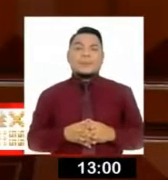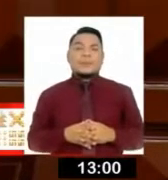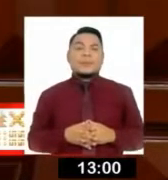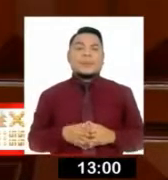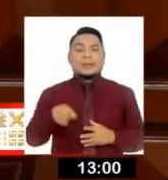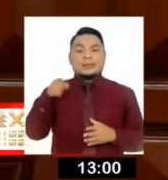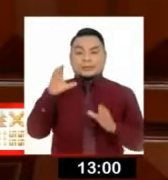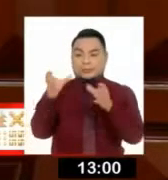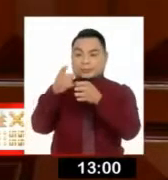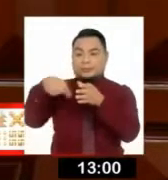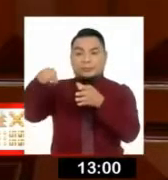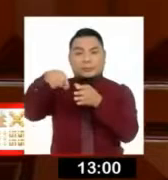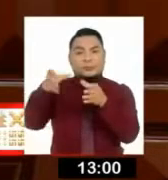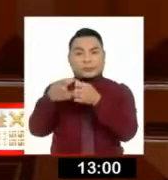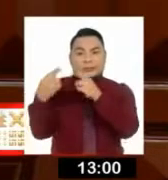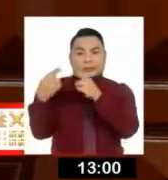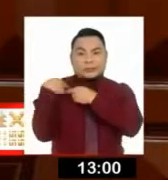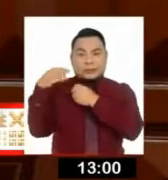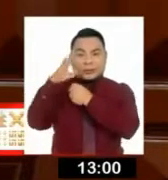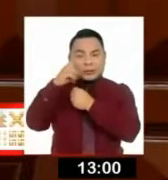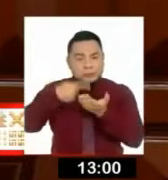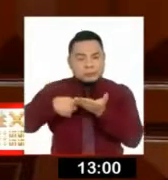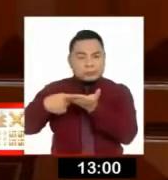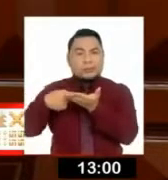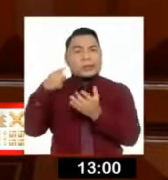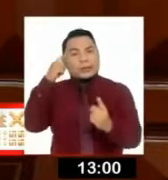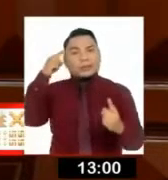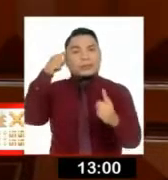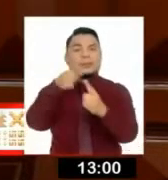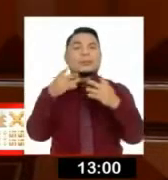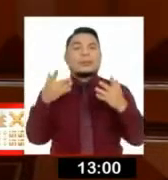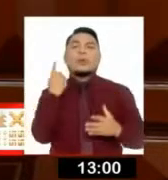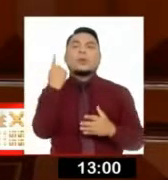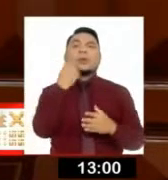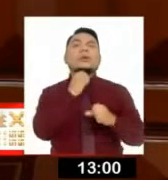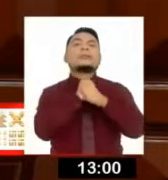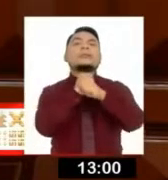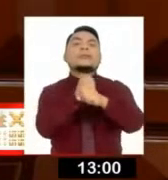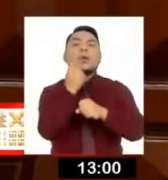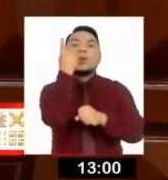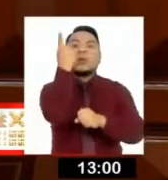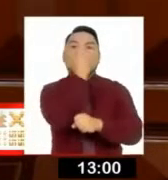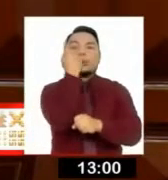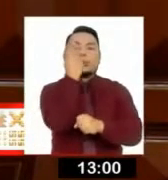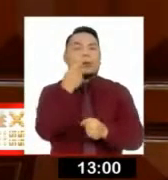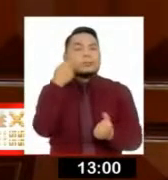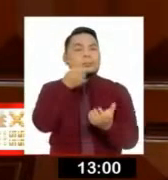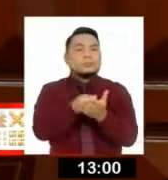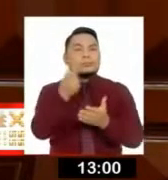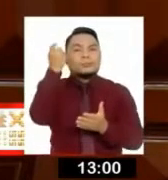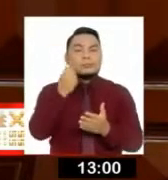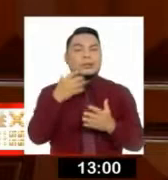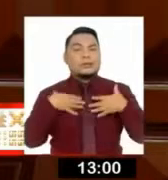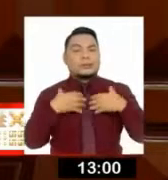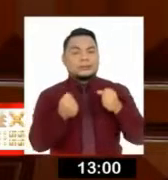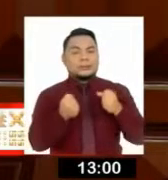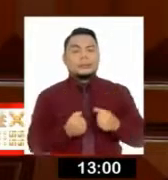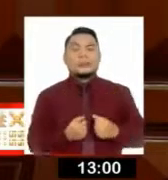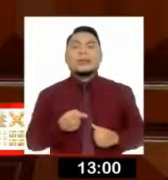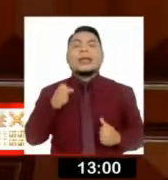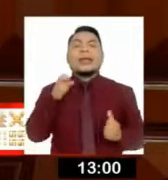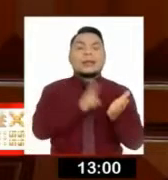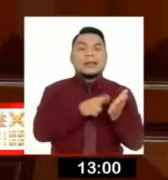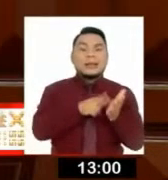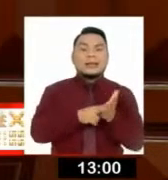Con este objetivo, impulsaremos la consolidación de un solo sistema de prevención de salud unificado, ESalud,